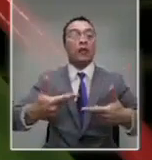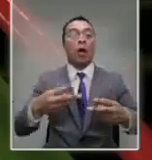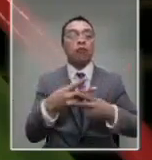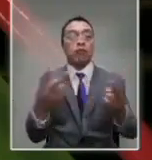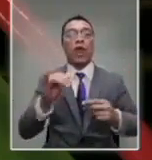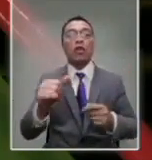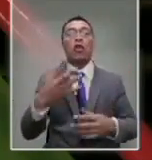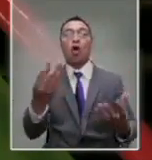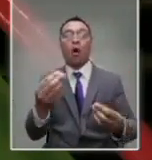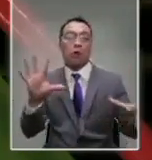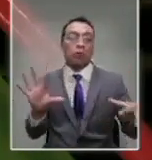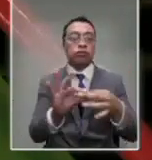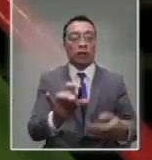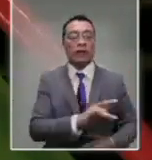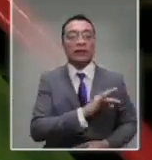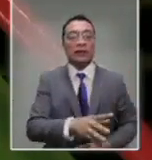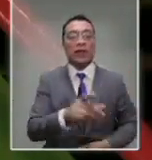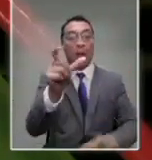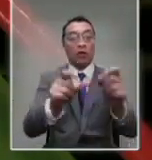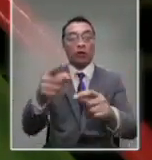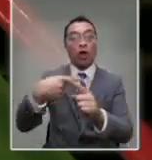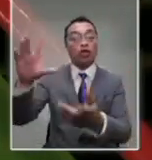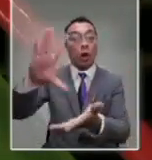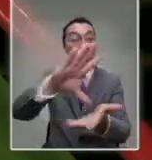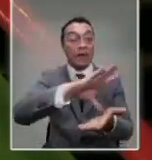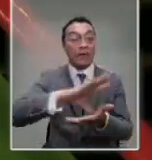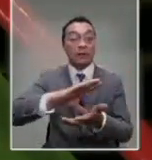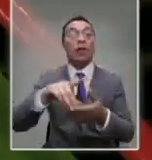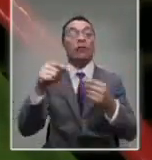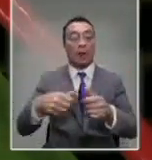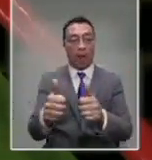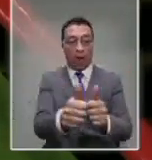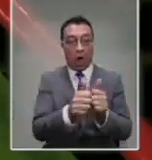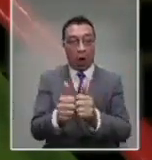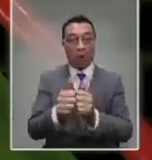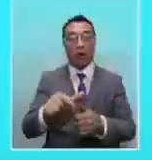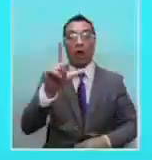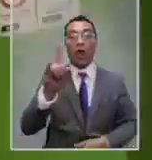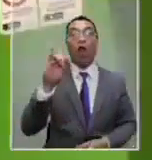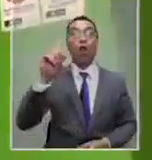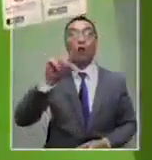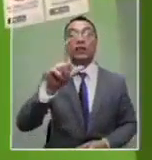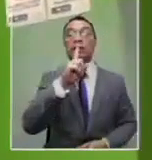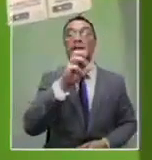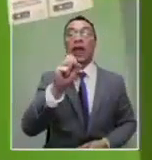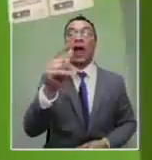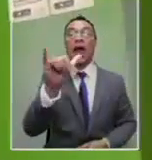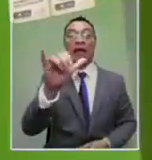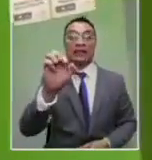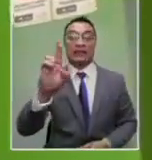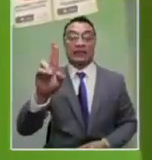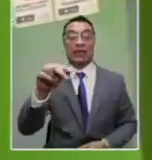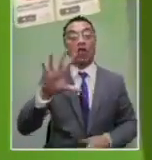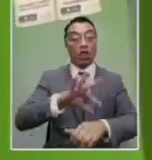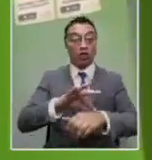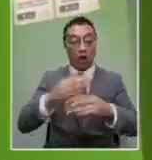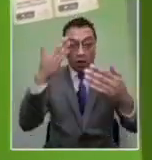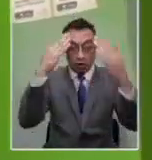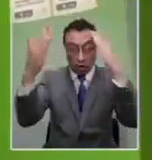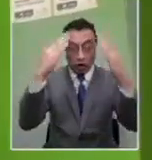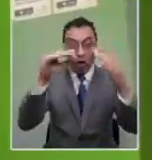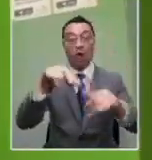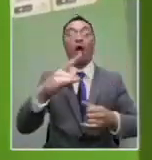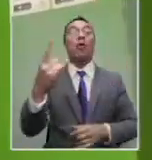políticas públicas y cómo se relacionan los chilenos con la población migrante, nos acompañará Luis Taller, doctor en Sociología